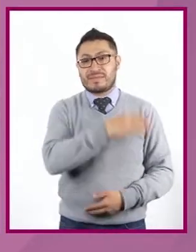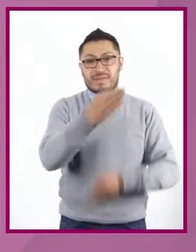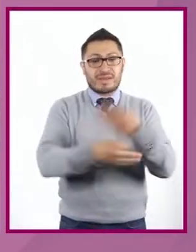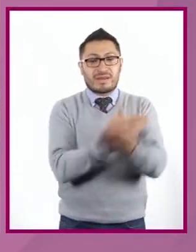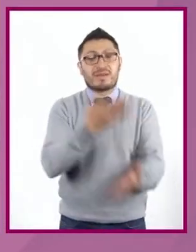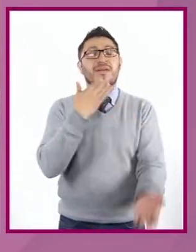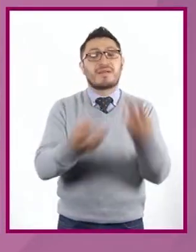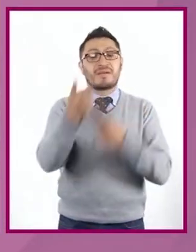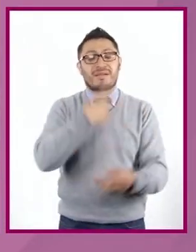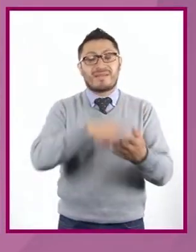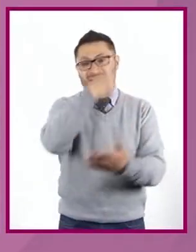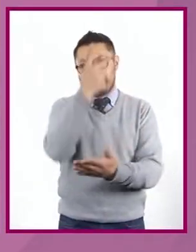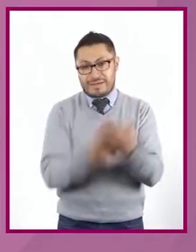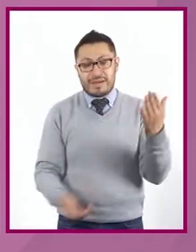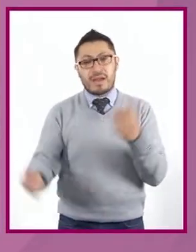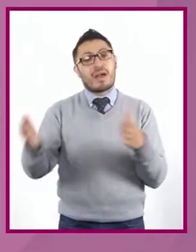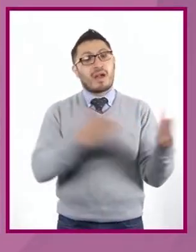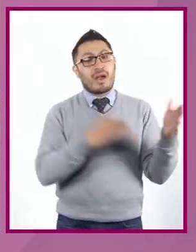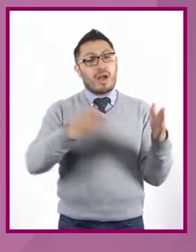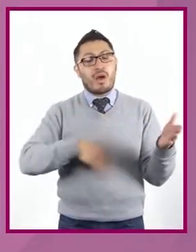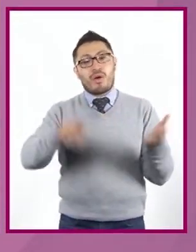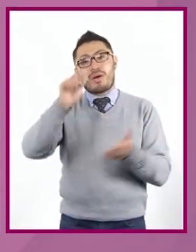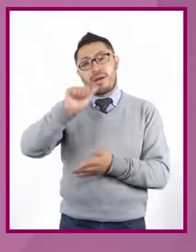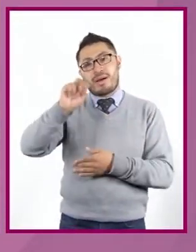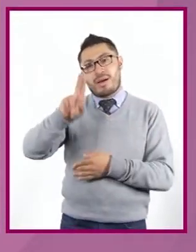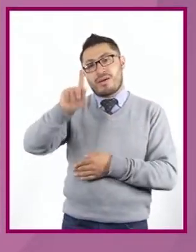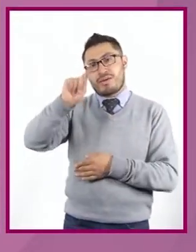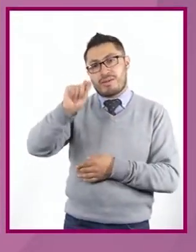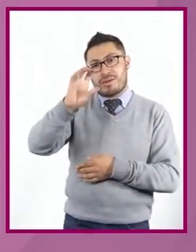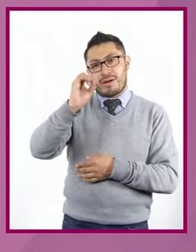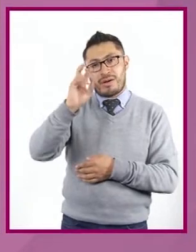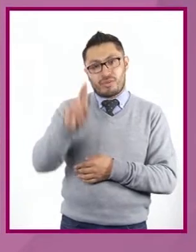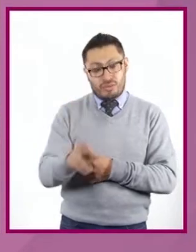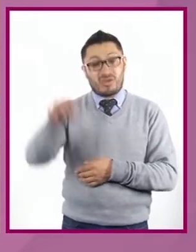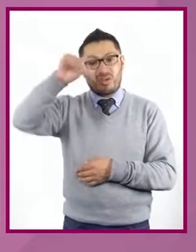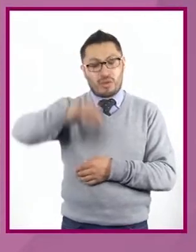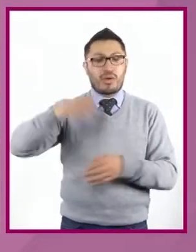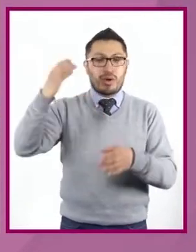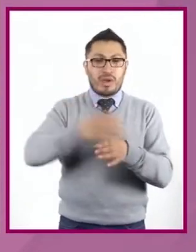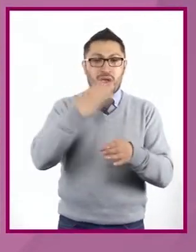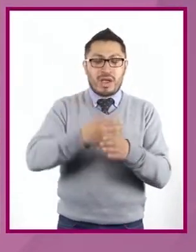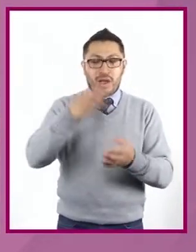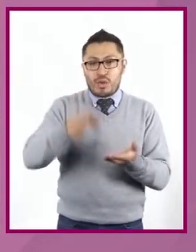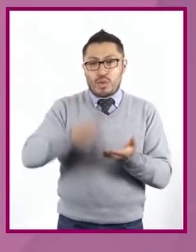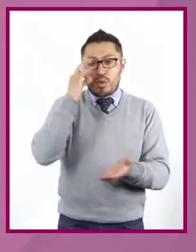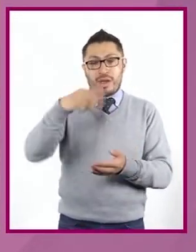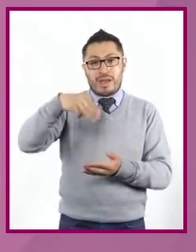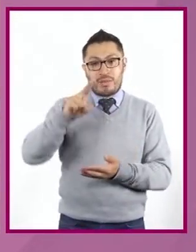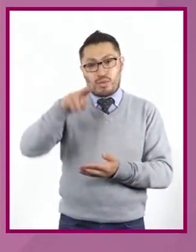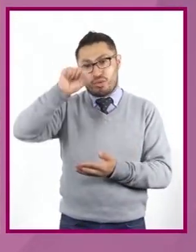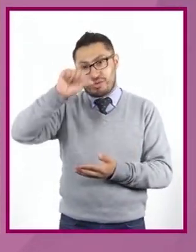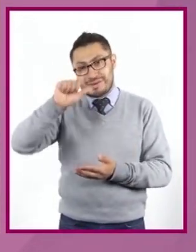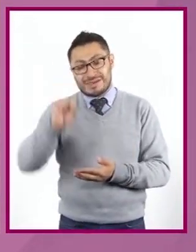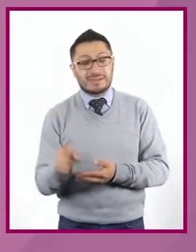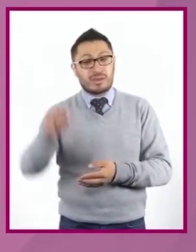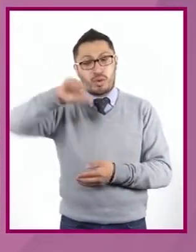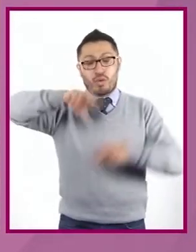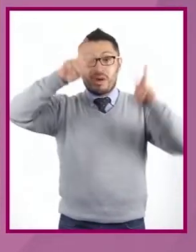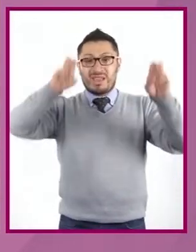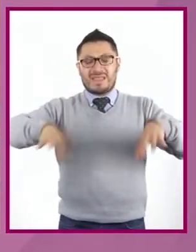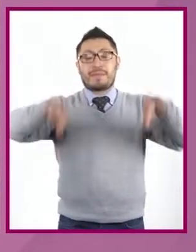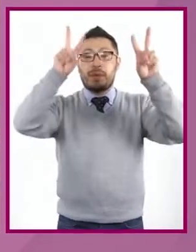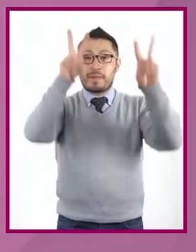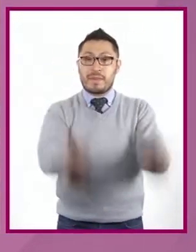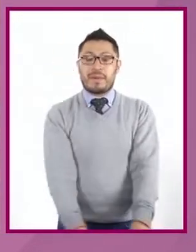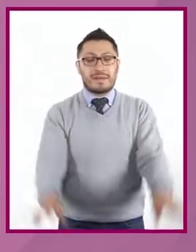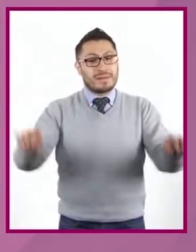su programa Cocina de Autor. Hoy en el Café de las Musas trataremos un tema que sin duda es del interés